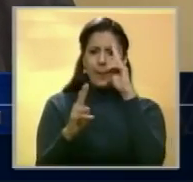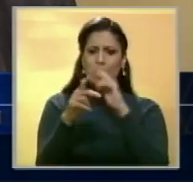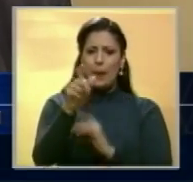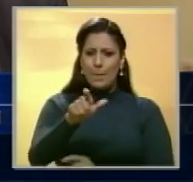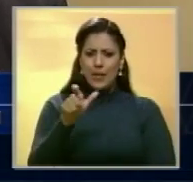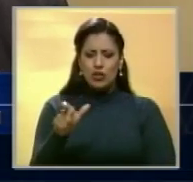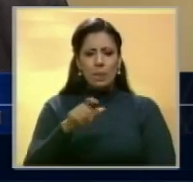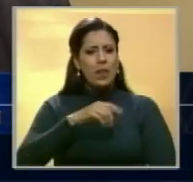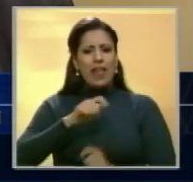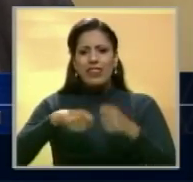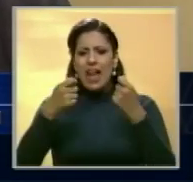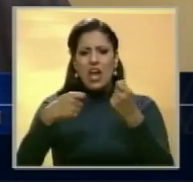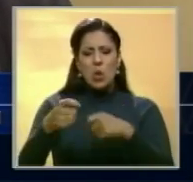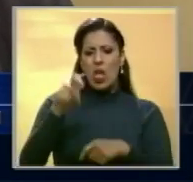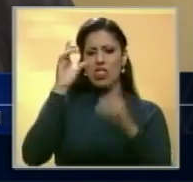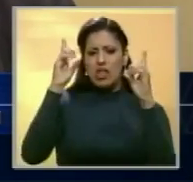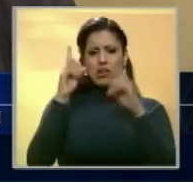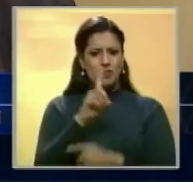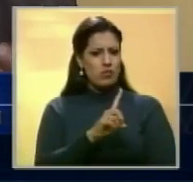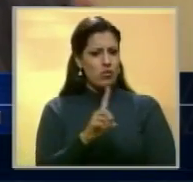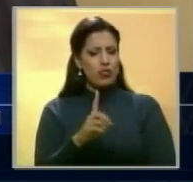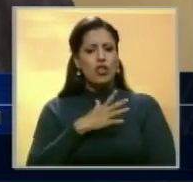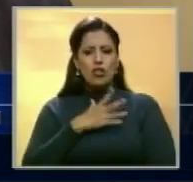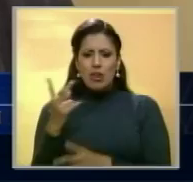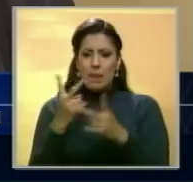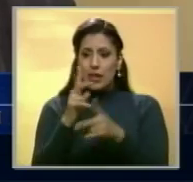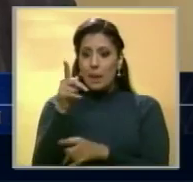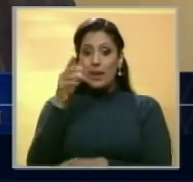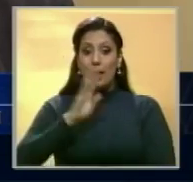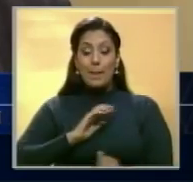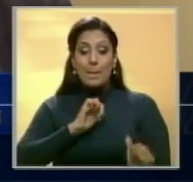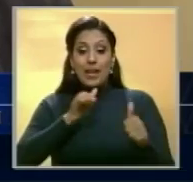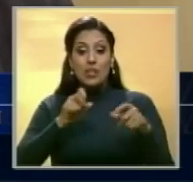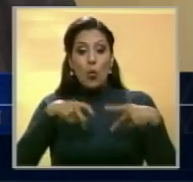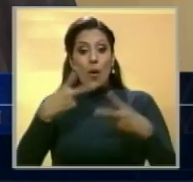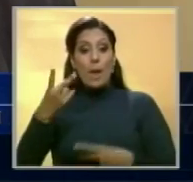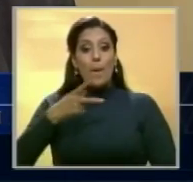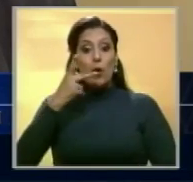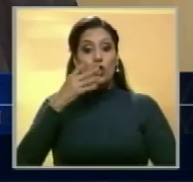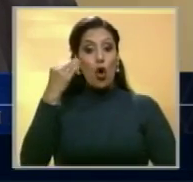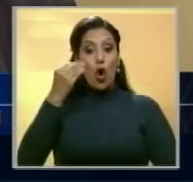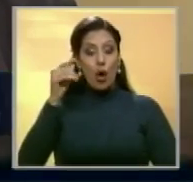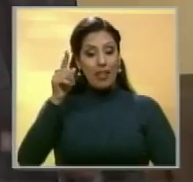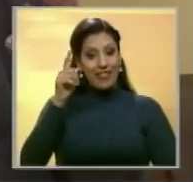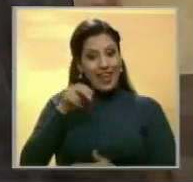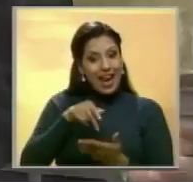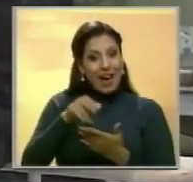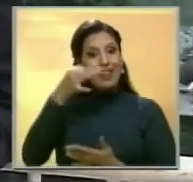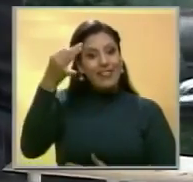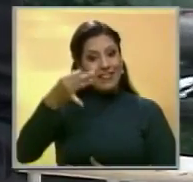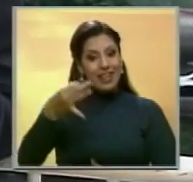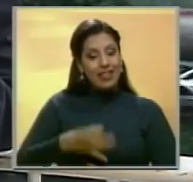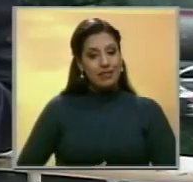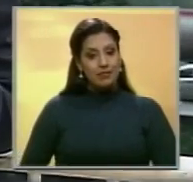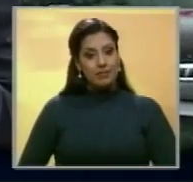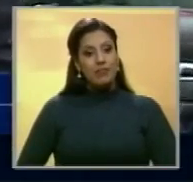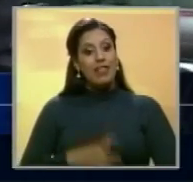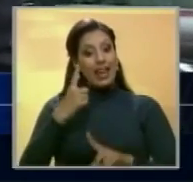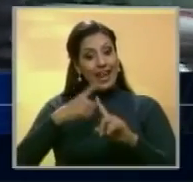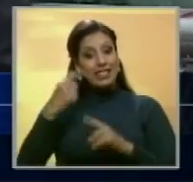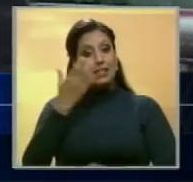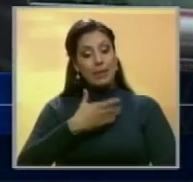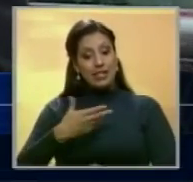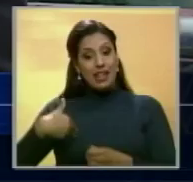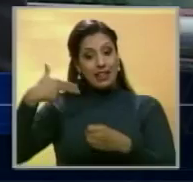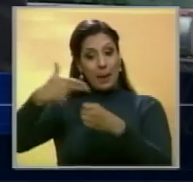personas, no dañándolas. Yo lo invito, el que esté incursionando en la política, es un joven, que tome el camino de la verdad. El exgerente de